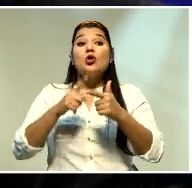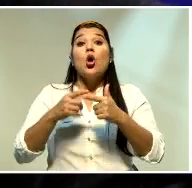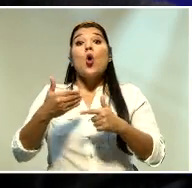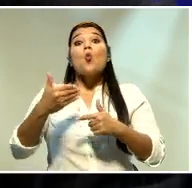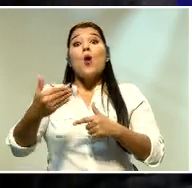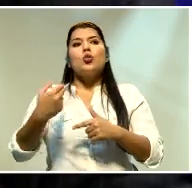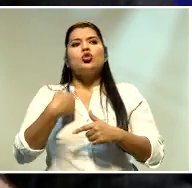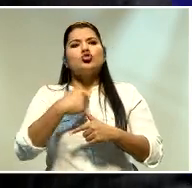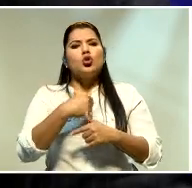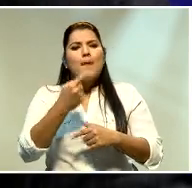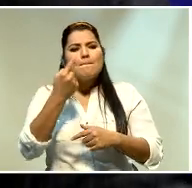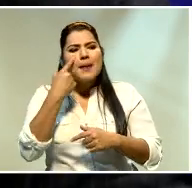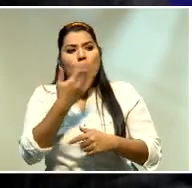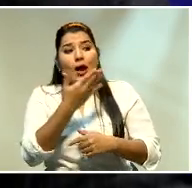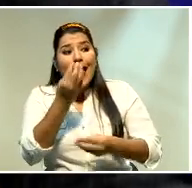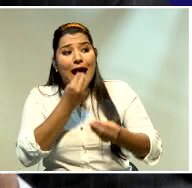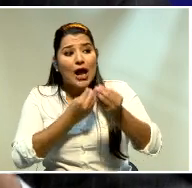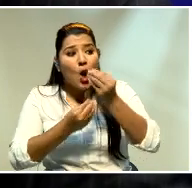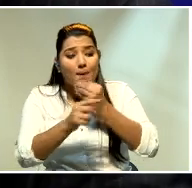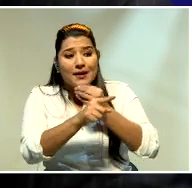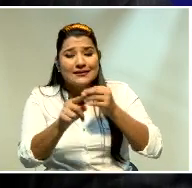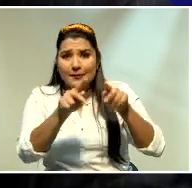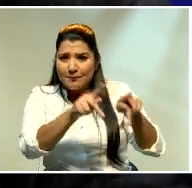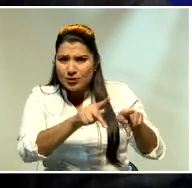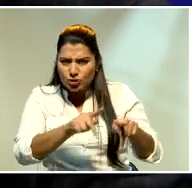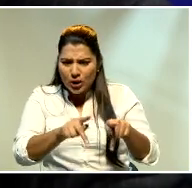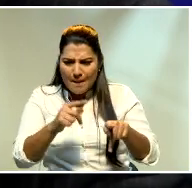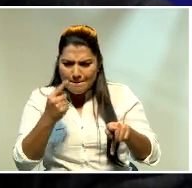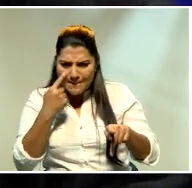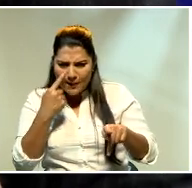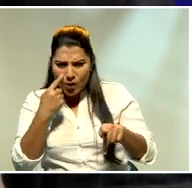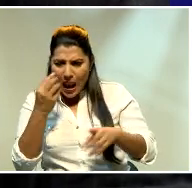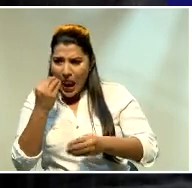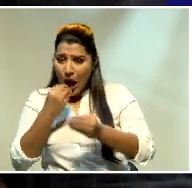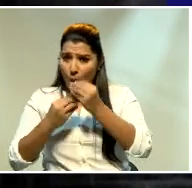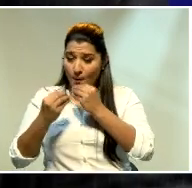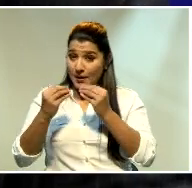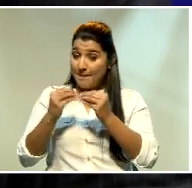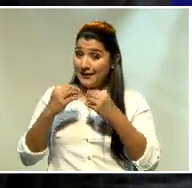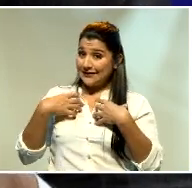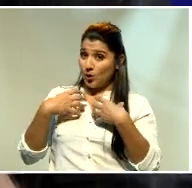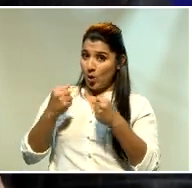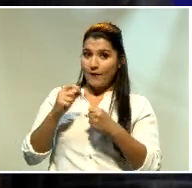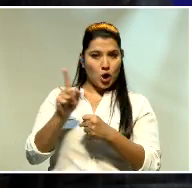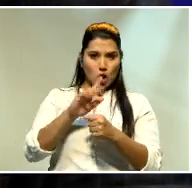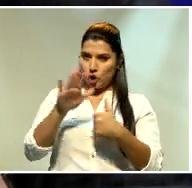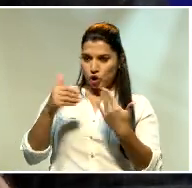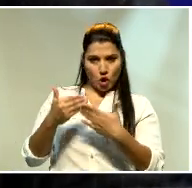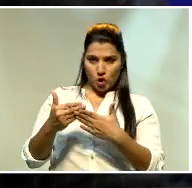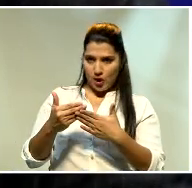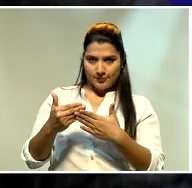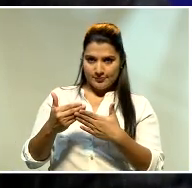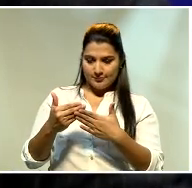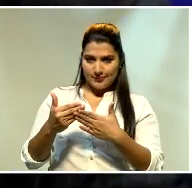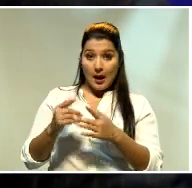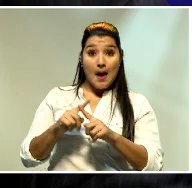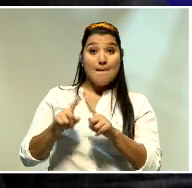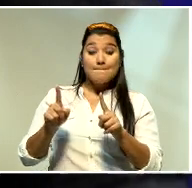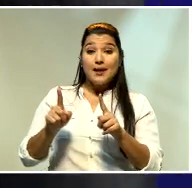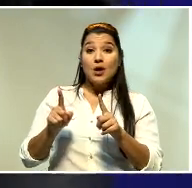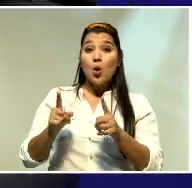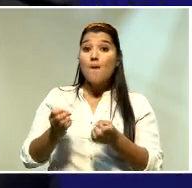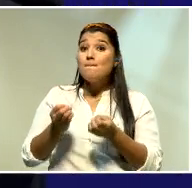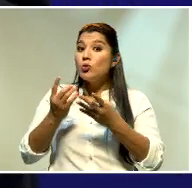se da cuenta que mucha de la comida más saludable, mucha, no toda, pero mucha, no está en ese